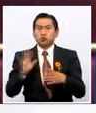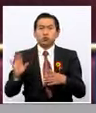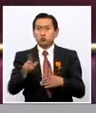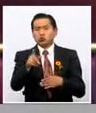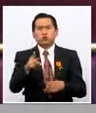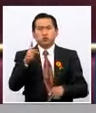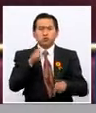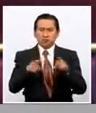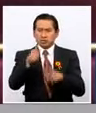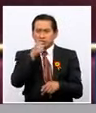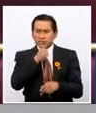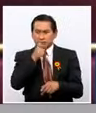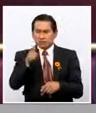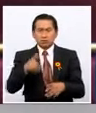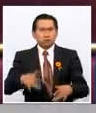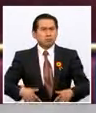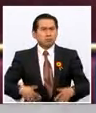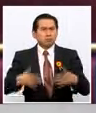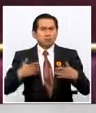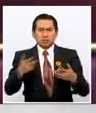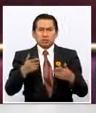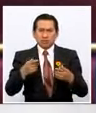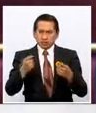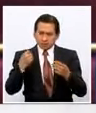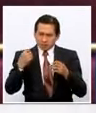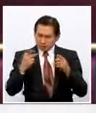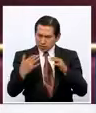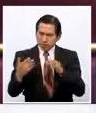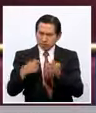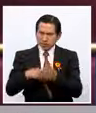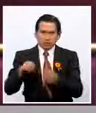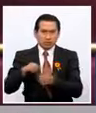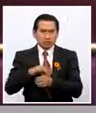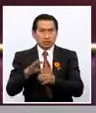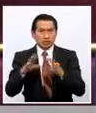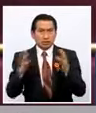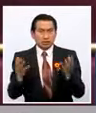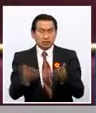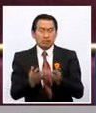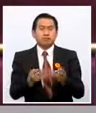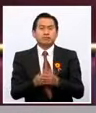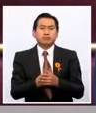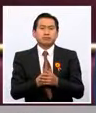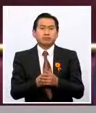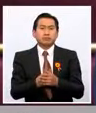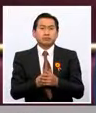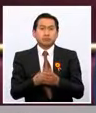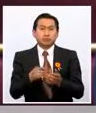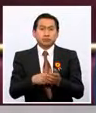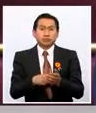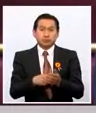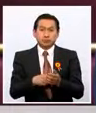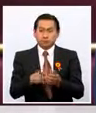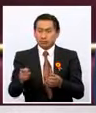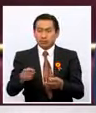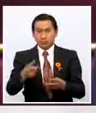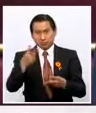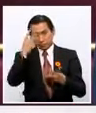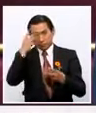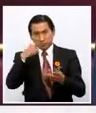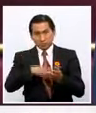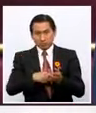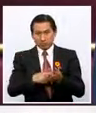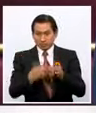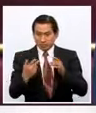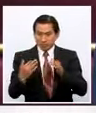que han dado la vida en la lucha contra la pandemia pero en esta lucha contra el virus no solo